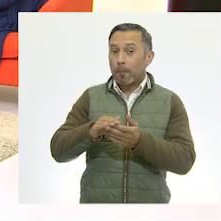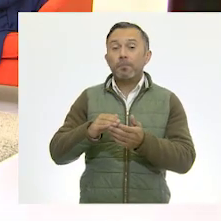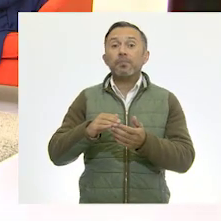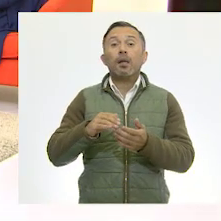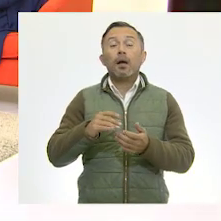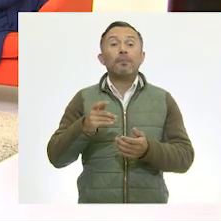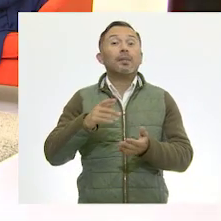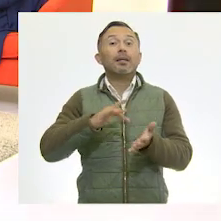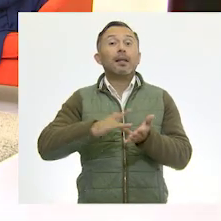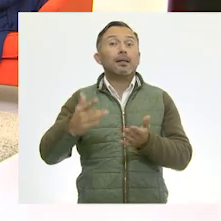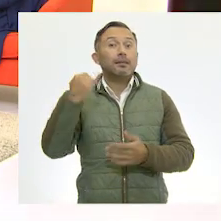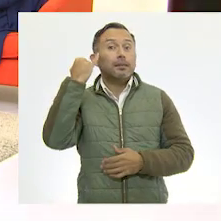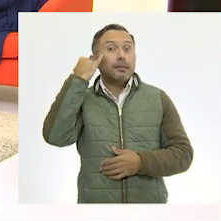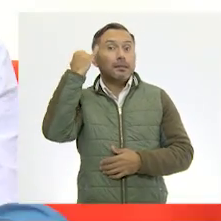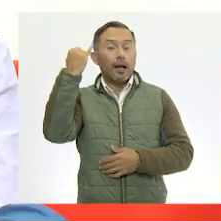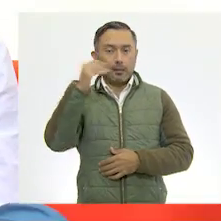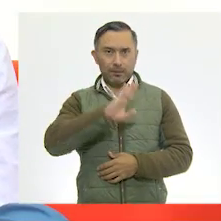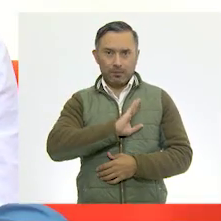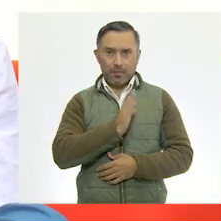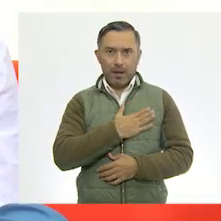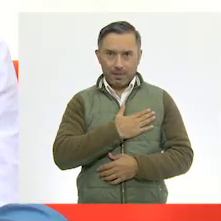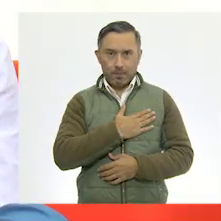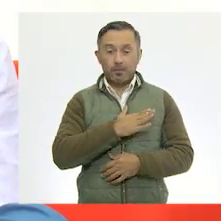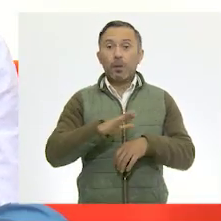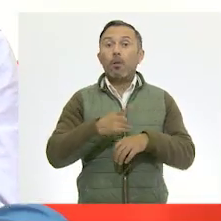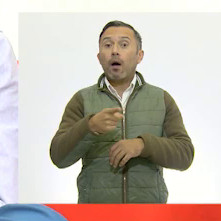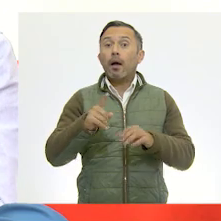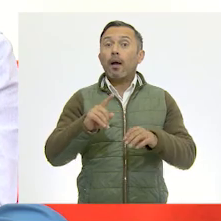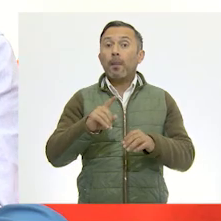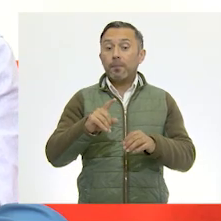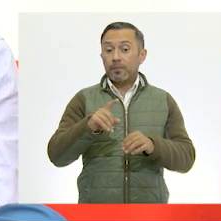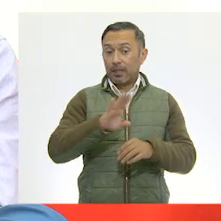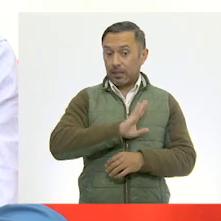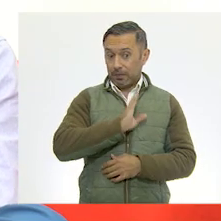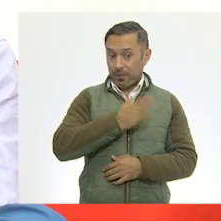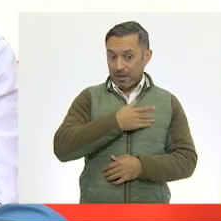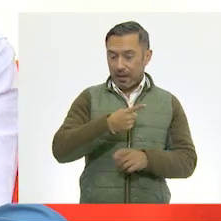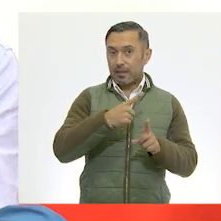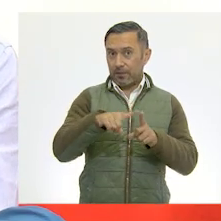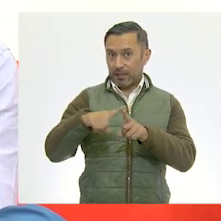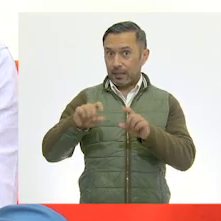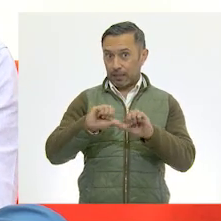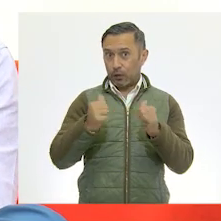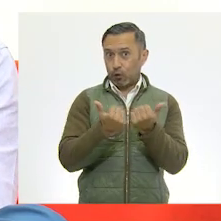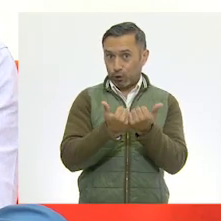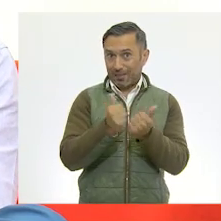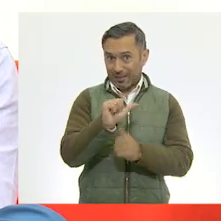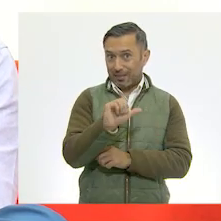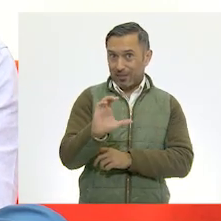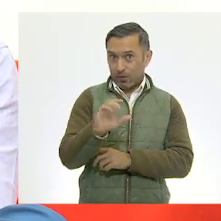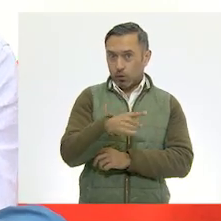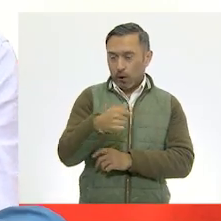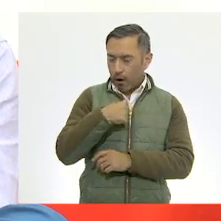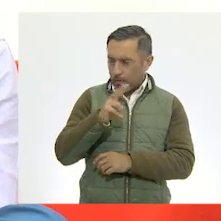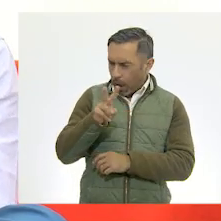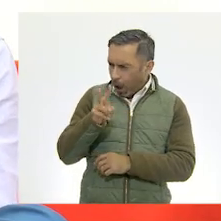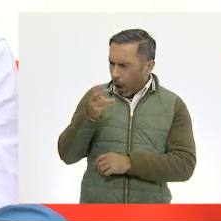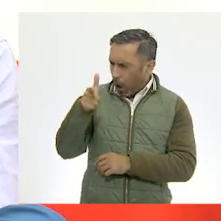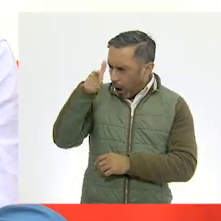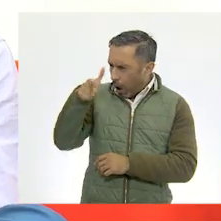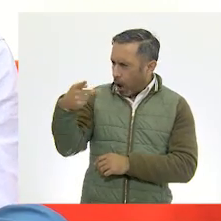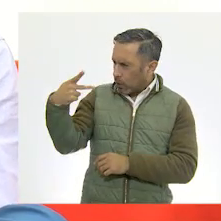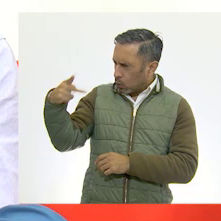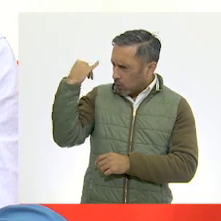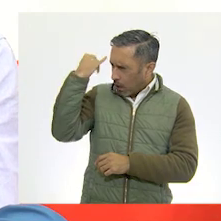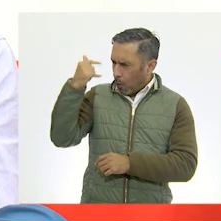fue justo gracias a muchas organizaciones civiles en España que empiezan a ver su utilidad en personas con discapacidad intelectual. Entonces se dieron cuenta